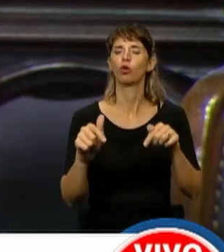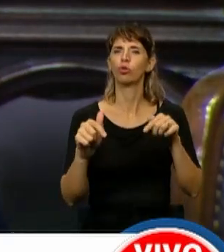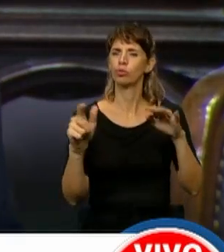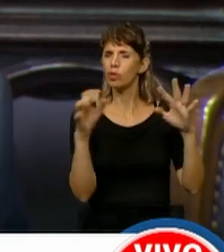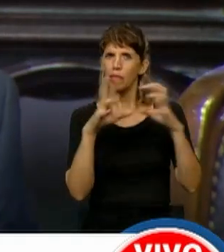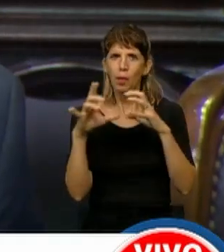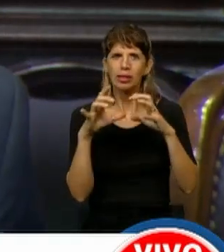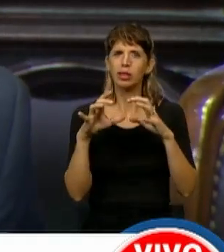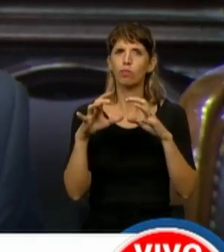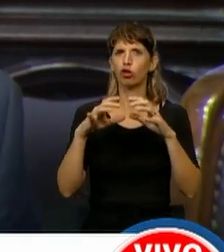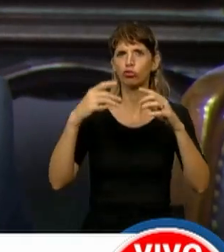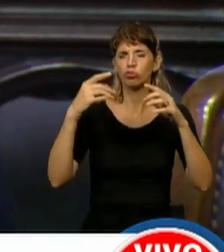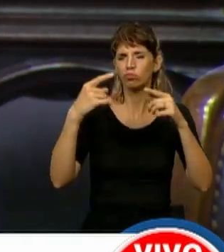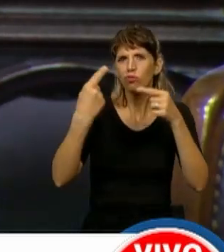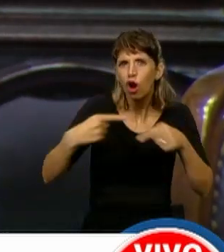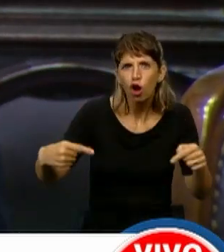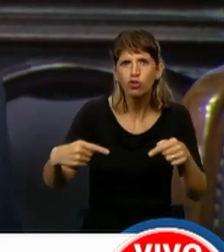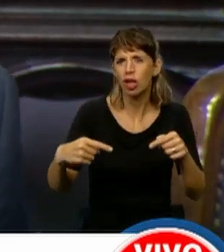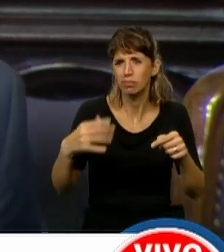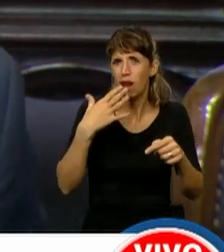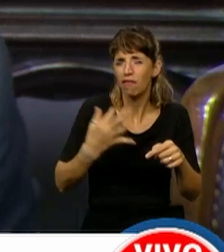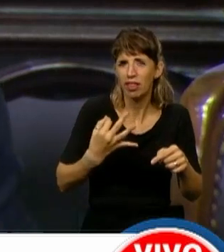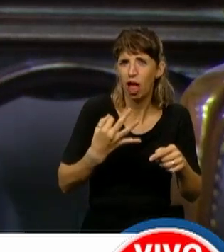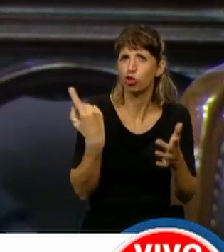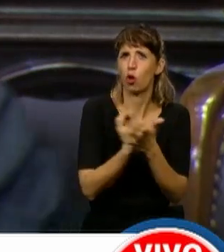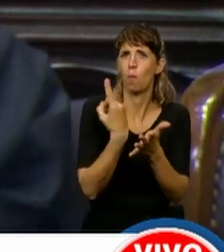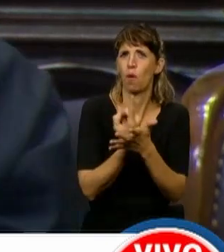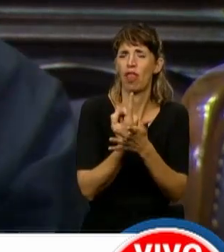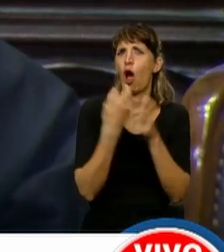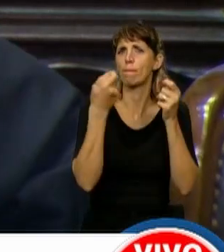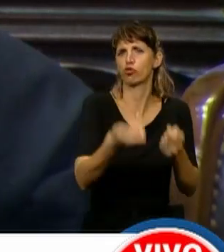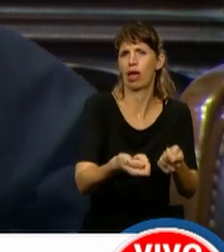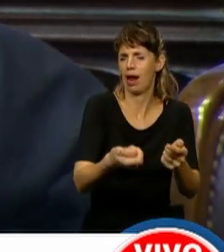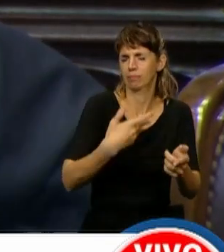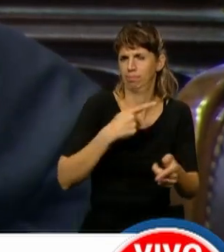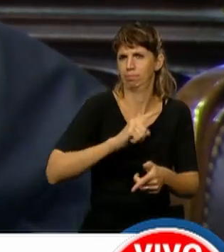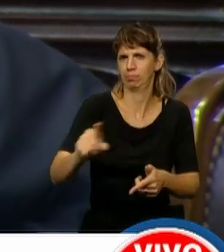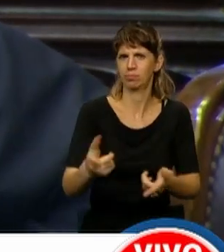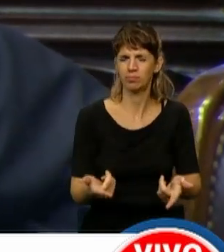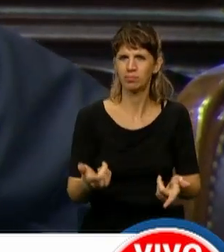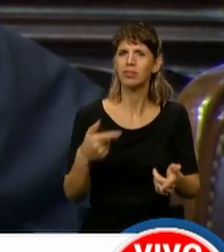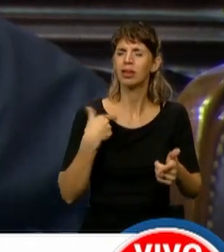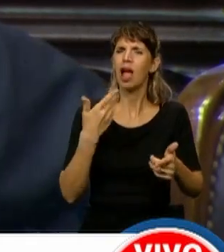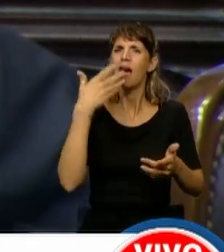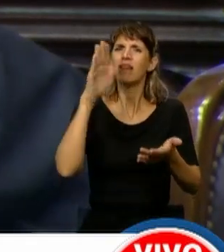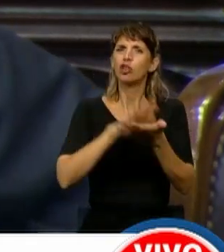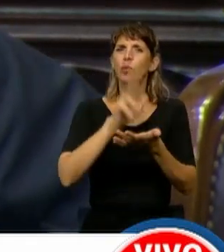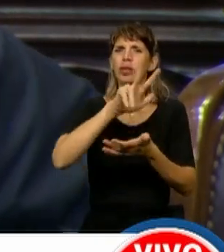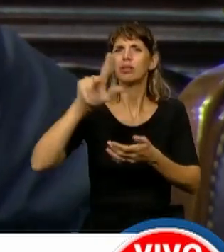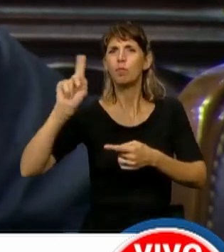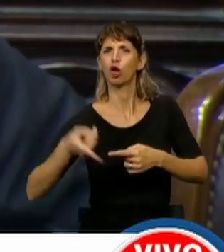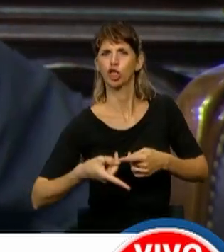que no hay posibilidades de defender. Venir a discutir el 33% es